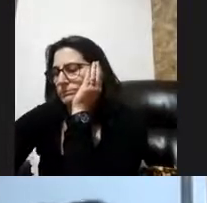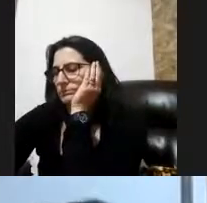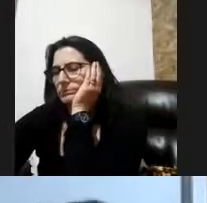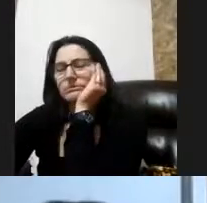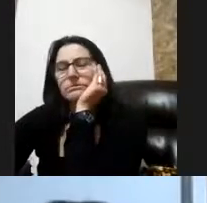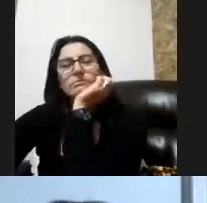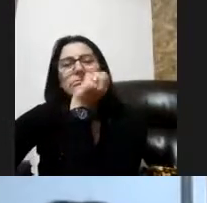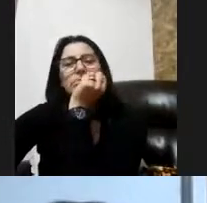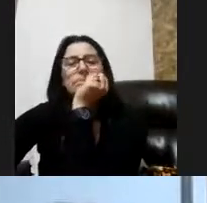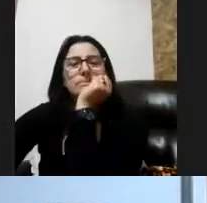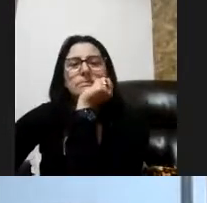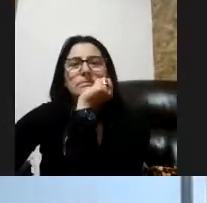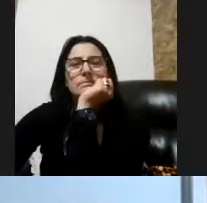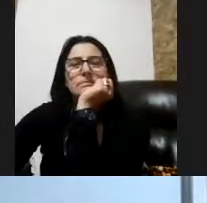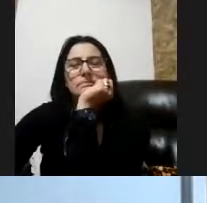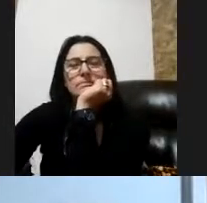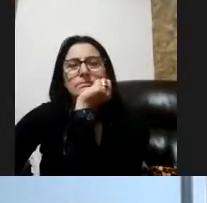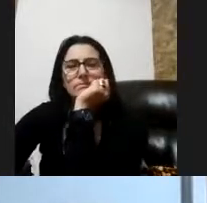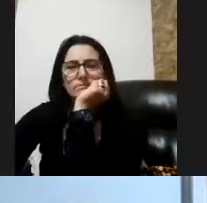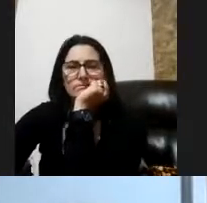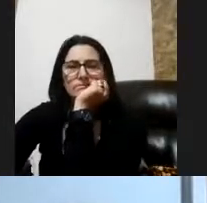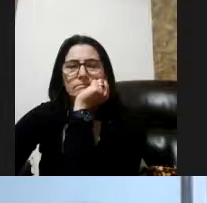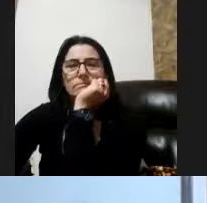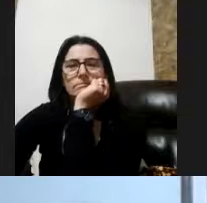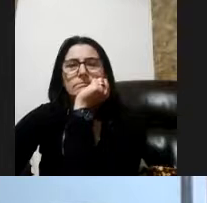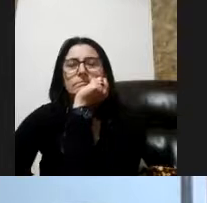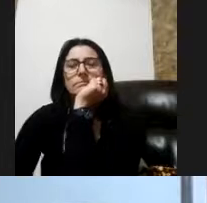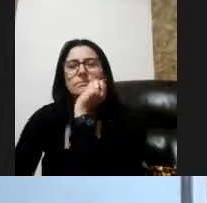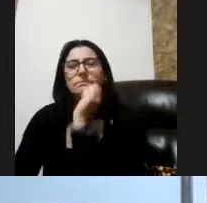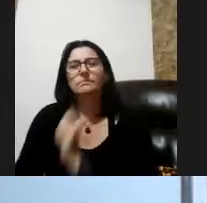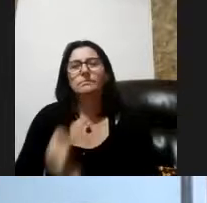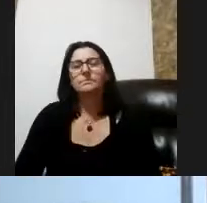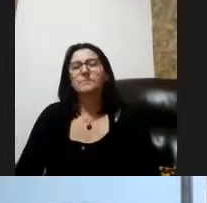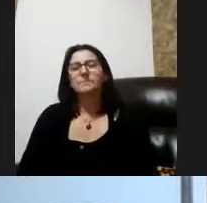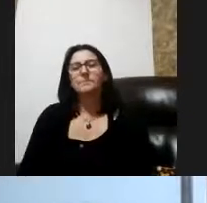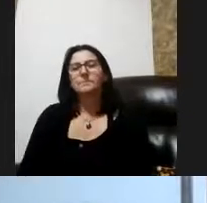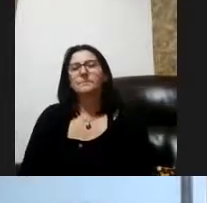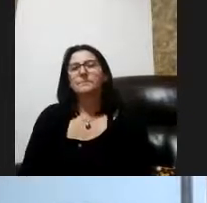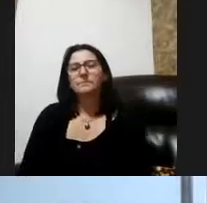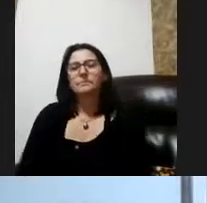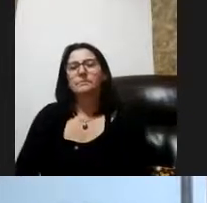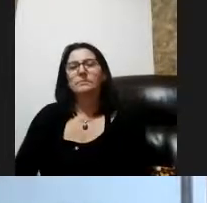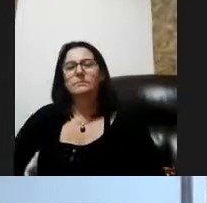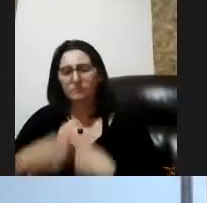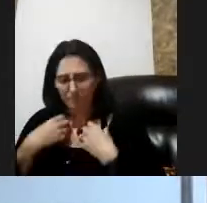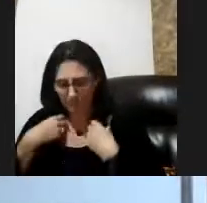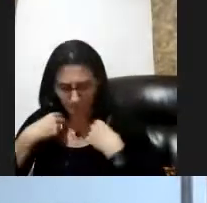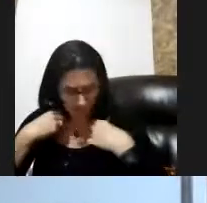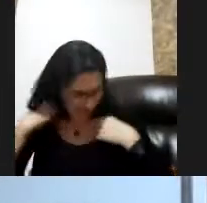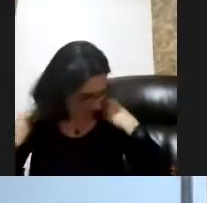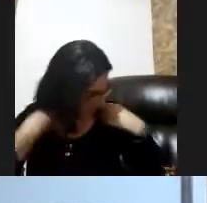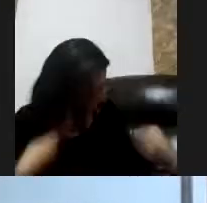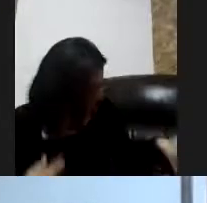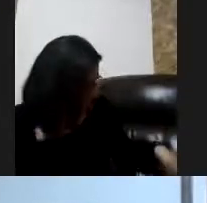recomendación, una práctica que va a mejorar la salud de las personas, ¿no? Porque está demostrado. A